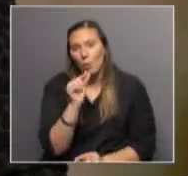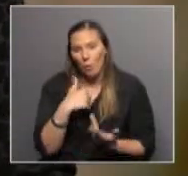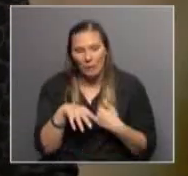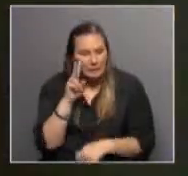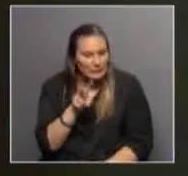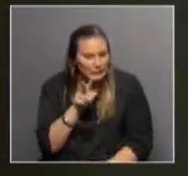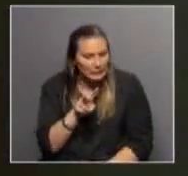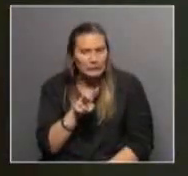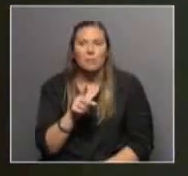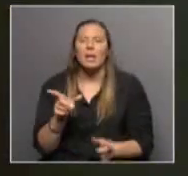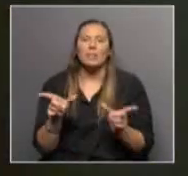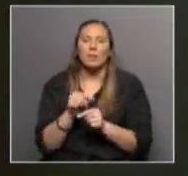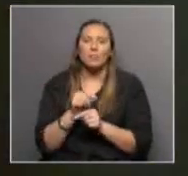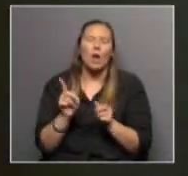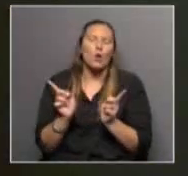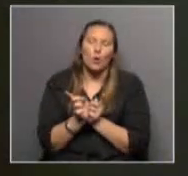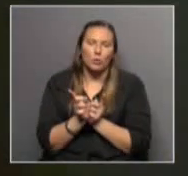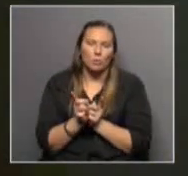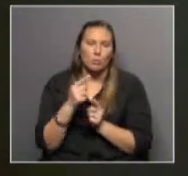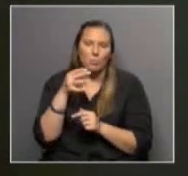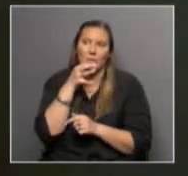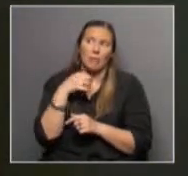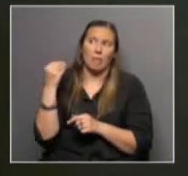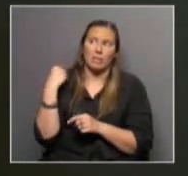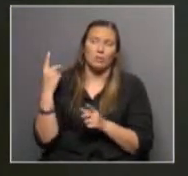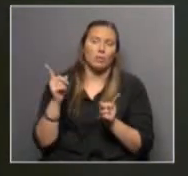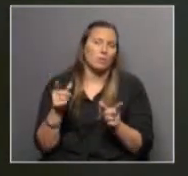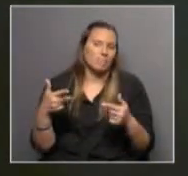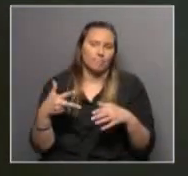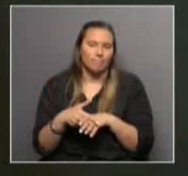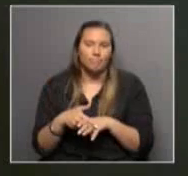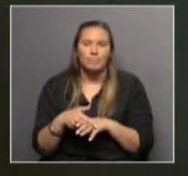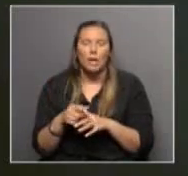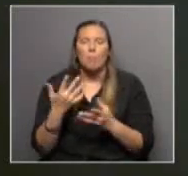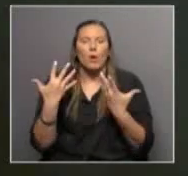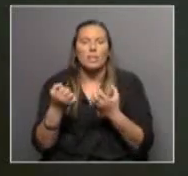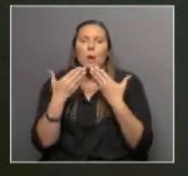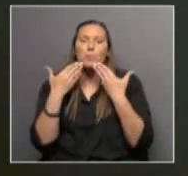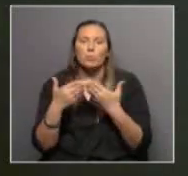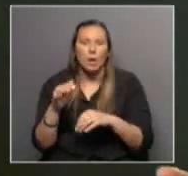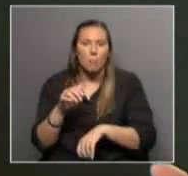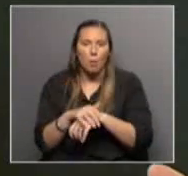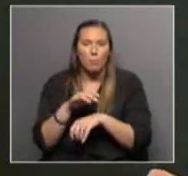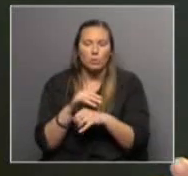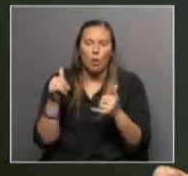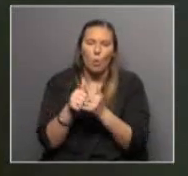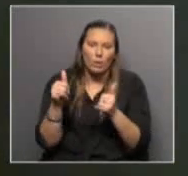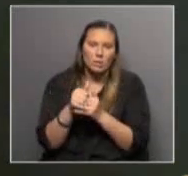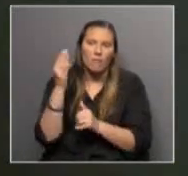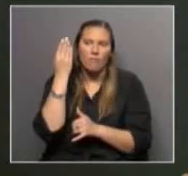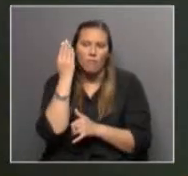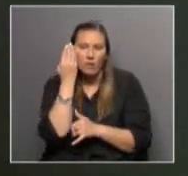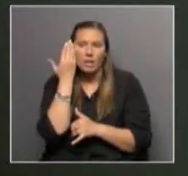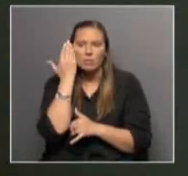para terminar red es cortito porque me están diciendo que tenemos que ser pero no quería dejar de preguntarte sobre el momento en que cayó whatsapp facebook